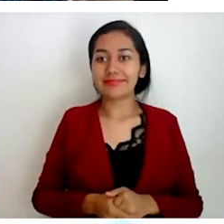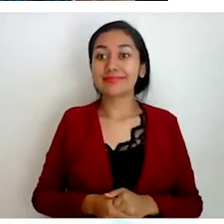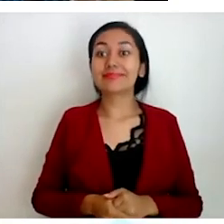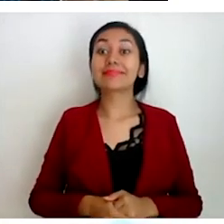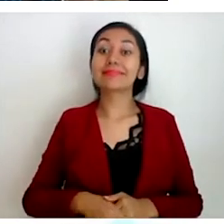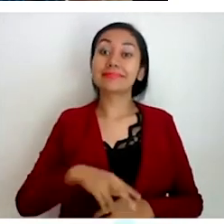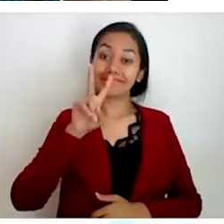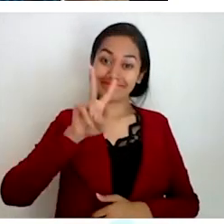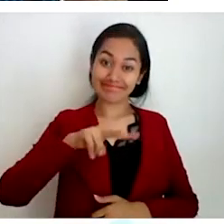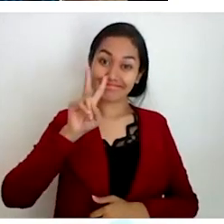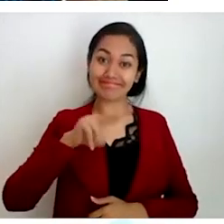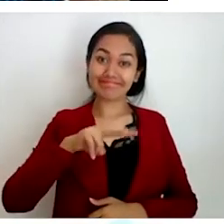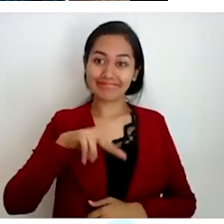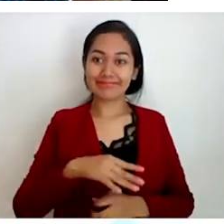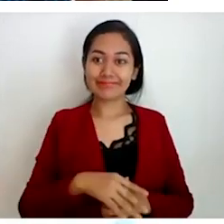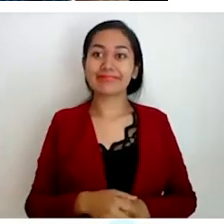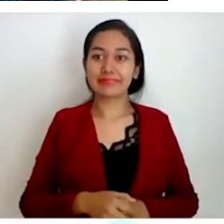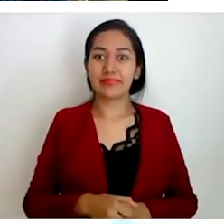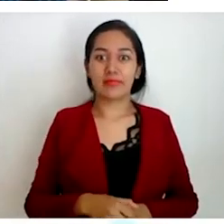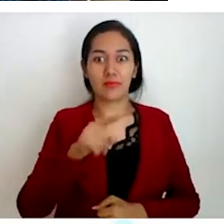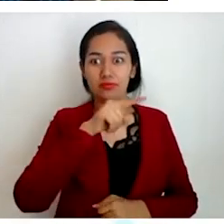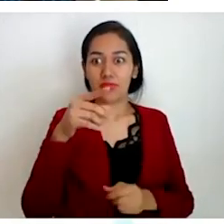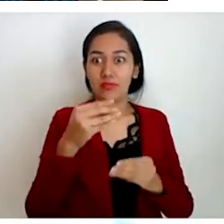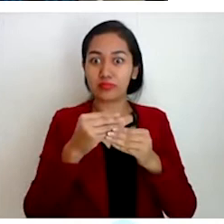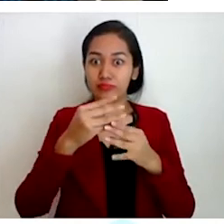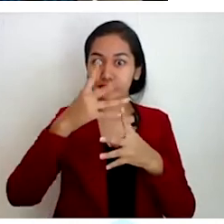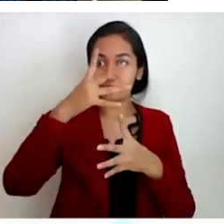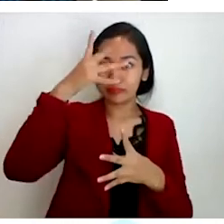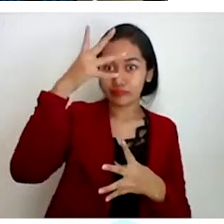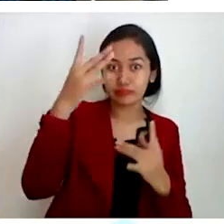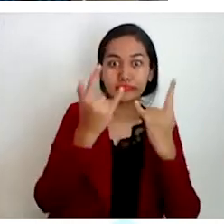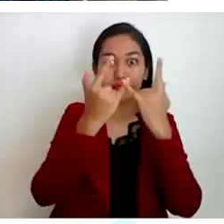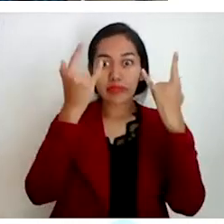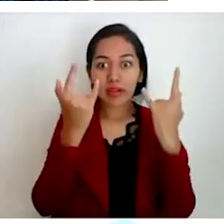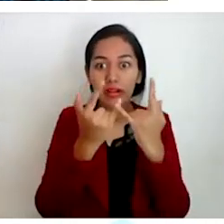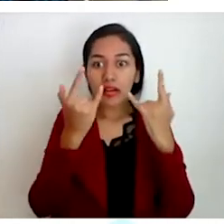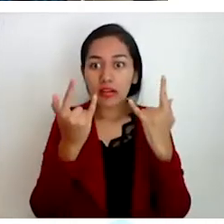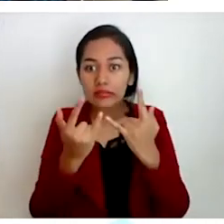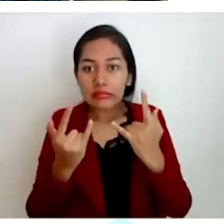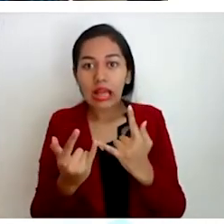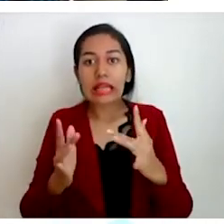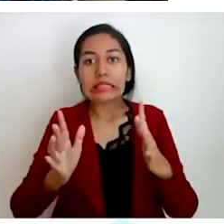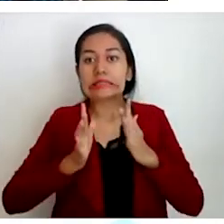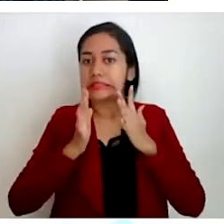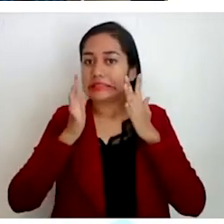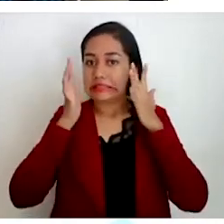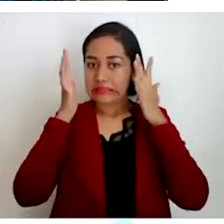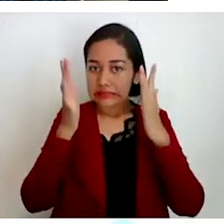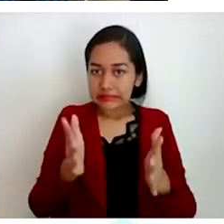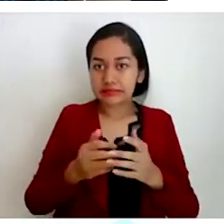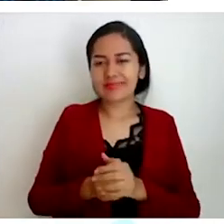que lo maravilloso de estos ejemplos es que son un poco más realistas y no tanto como estas